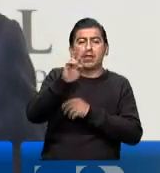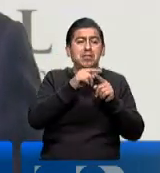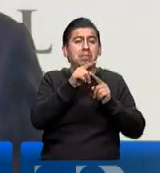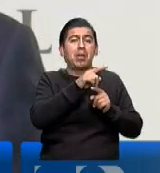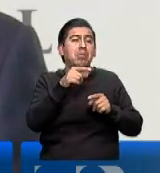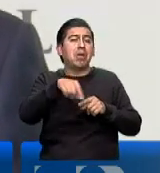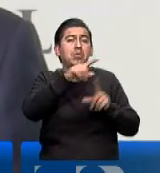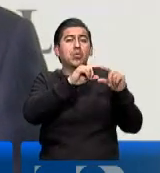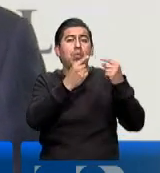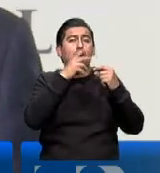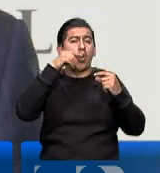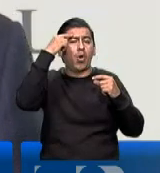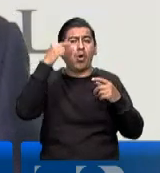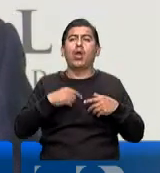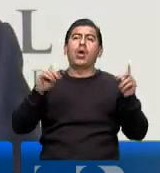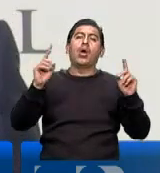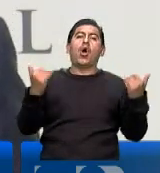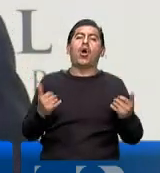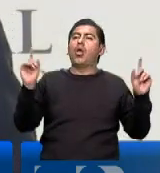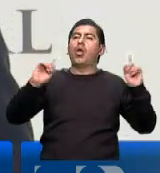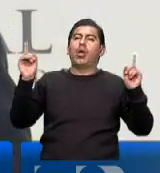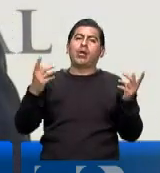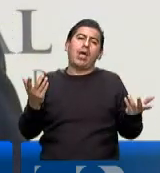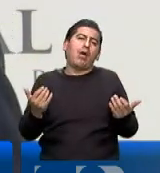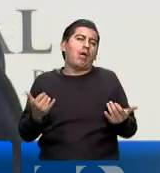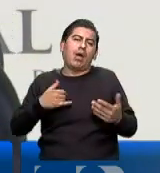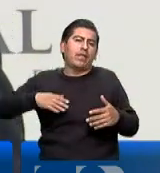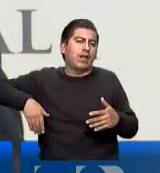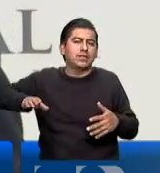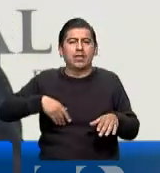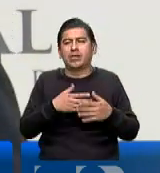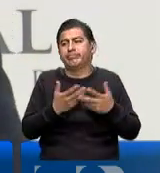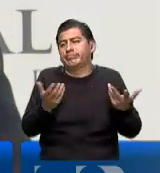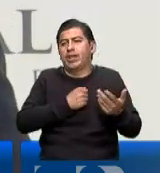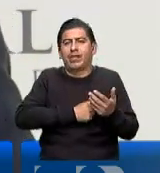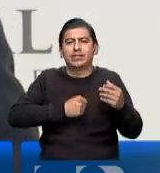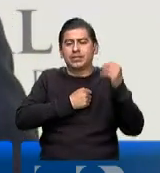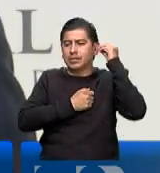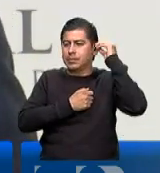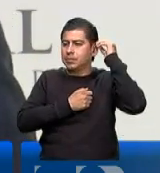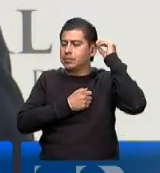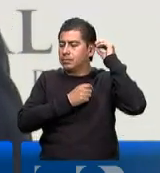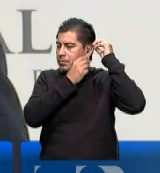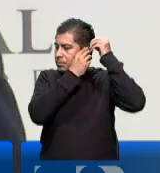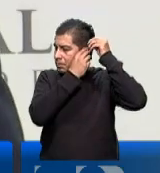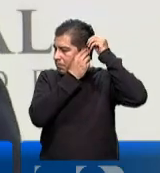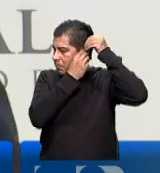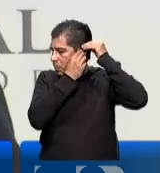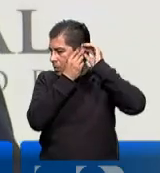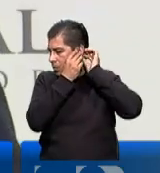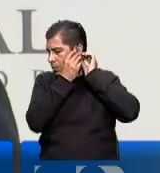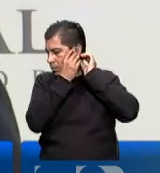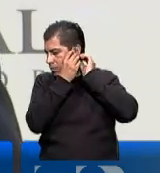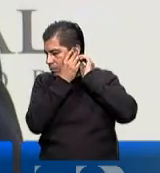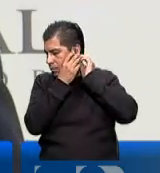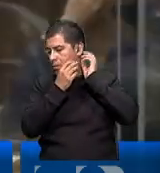cualquier patada de ahogado posterior se la puede hacer pero no es ya la realidad de lo que se debía hacer